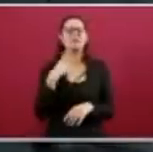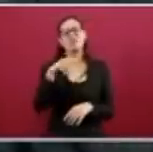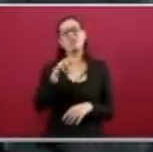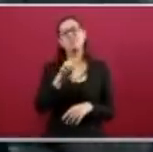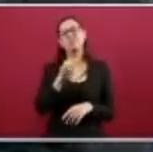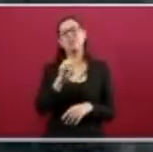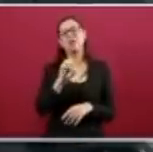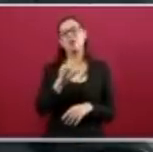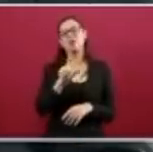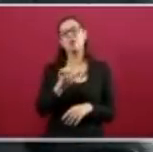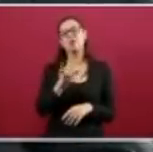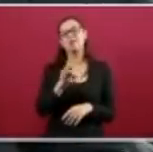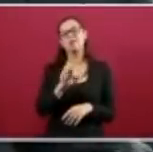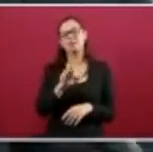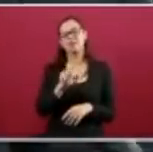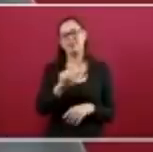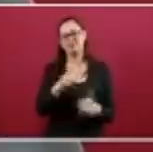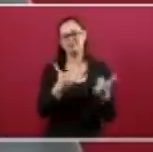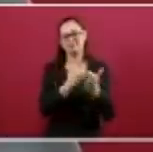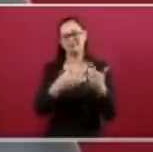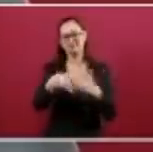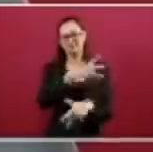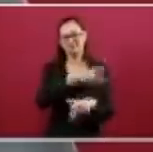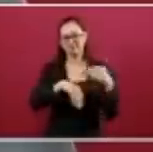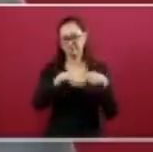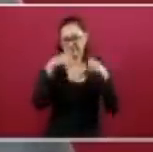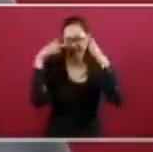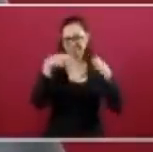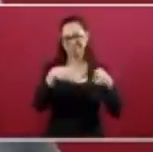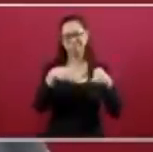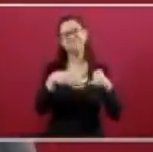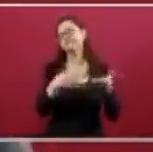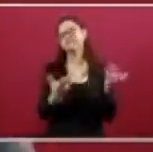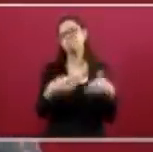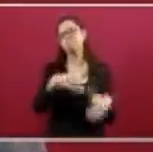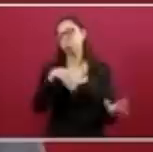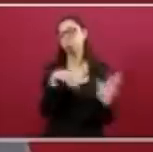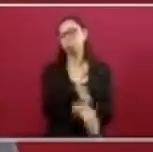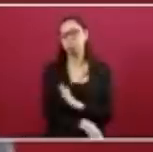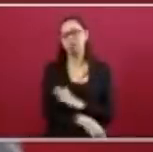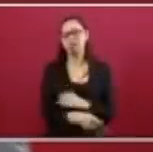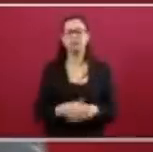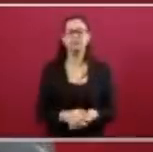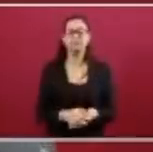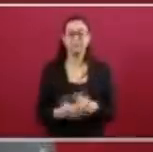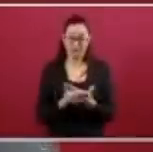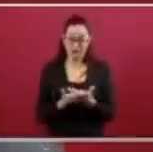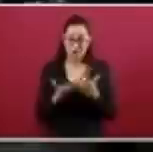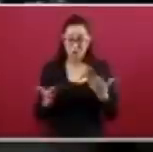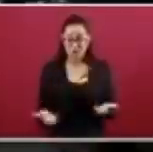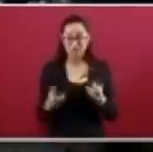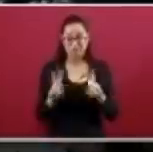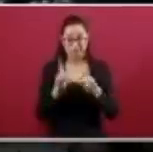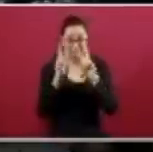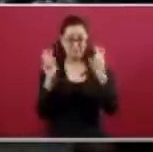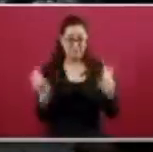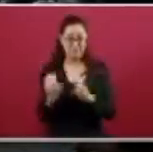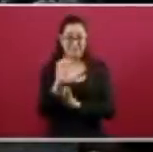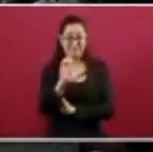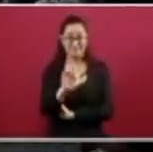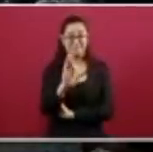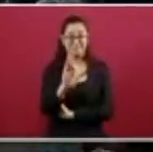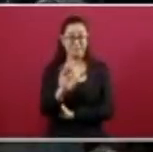Fue un rotundo fracaso. En el caso de la Comisión Federal de